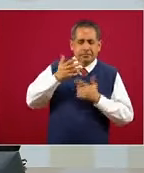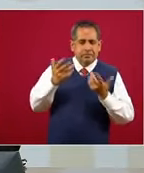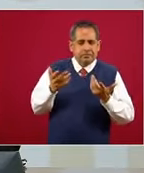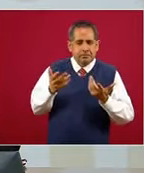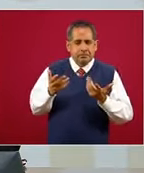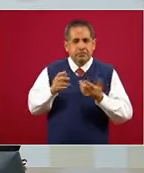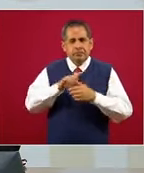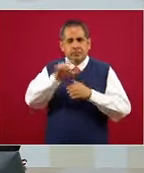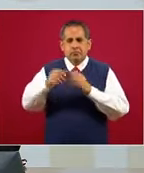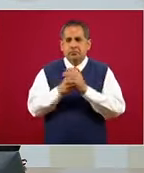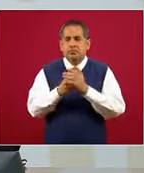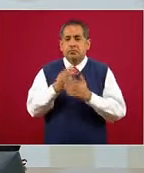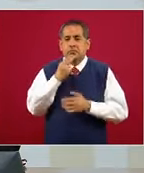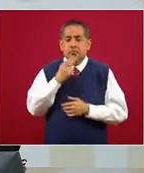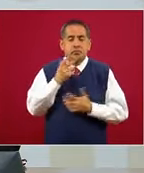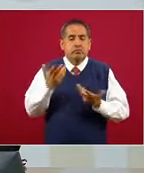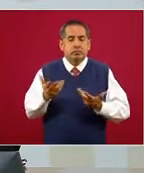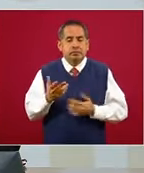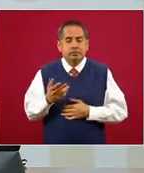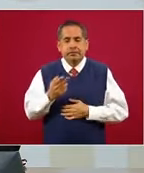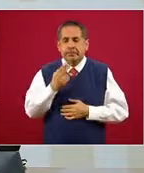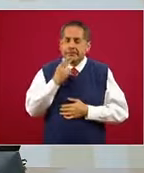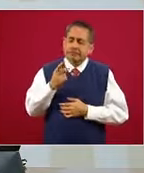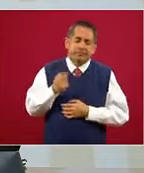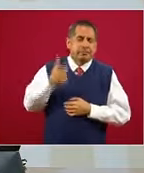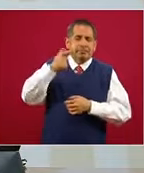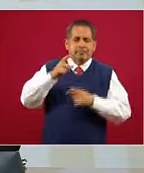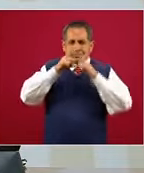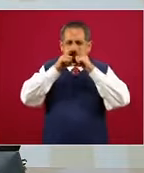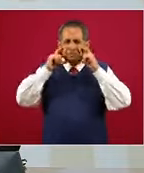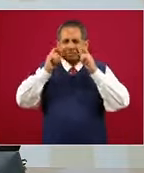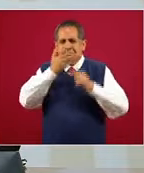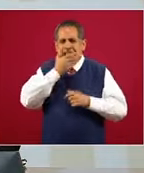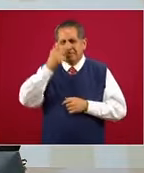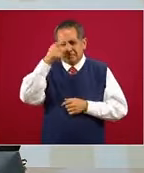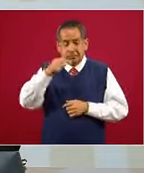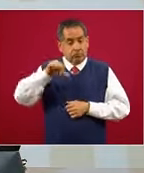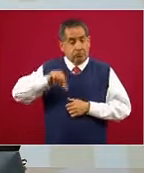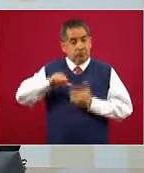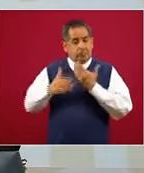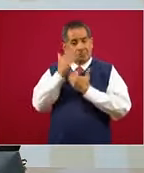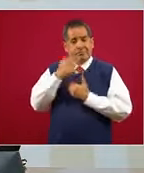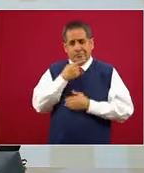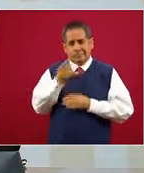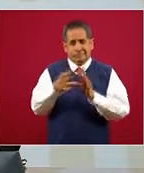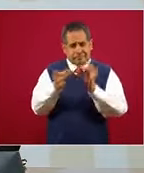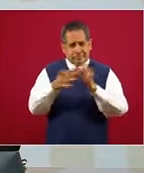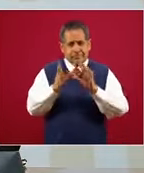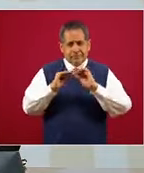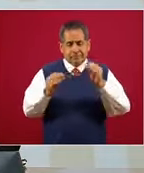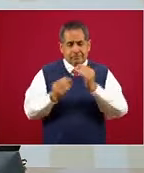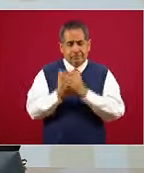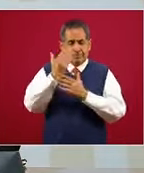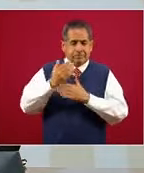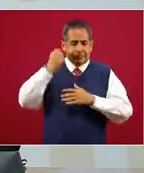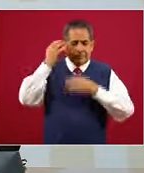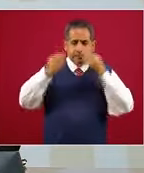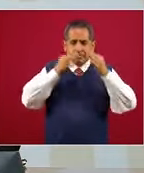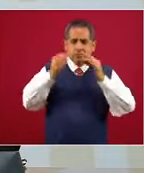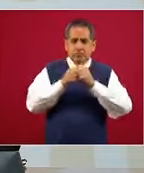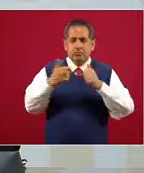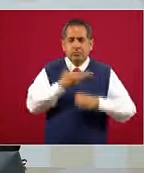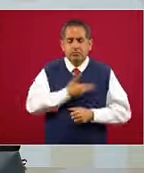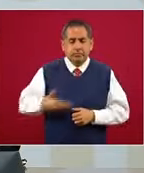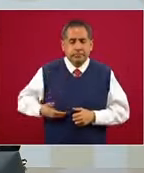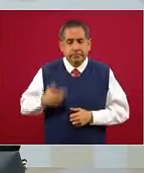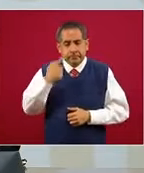y luego usarlo. Ahora, ¿cuál es la utilidad principal del cubrebocas? Lo dije esta misma mañana en la conferencia matutina con el